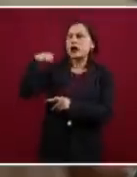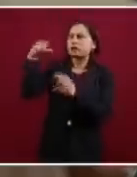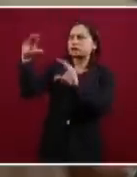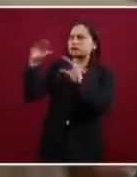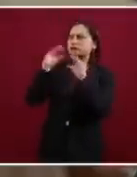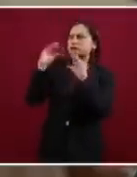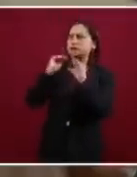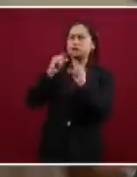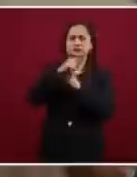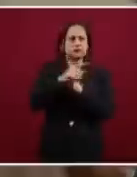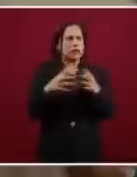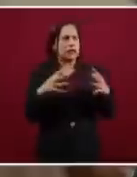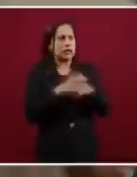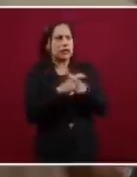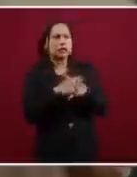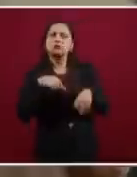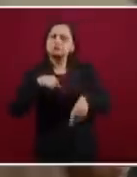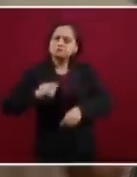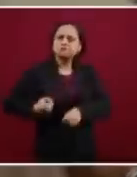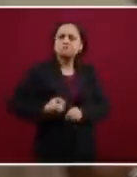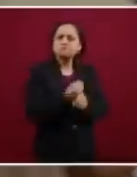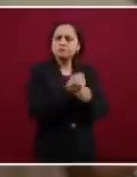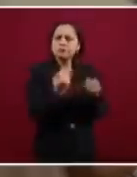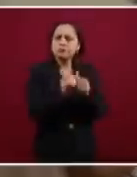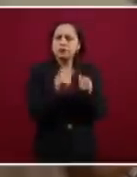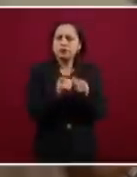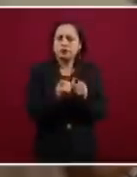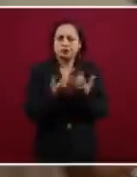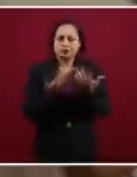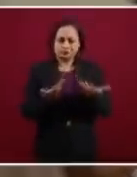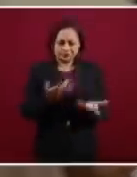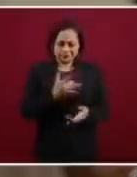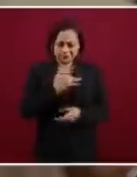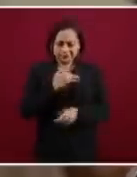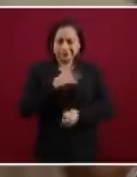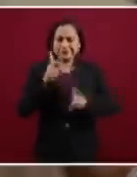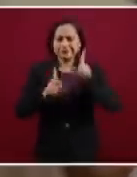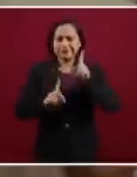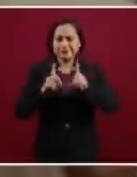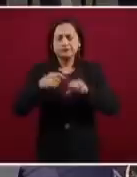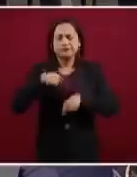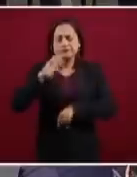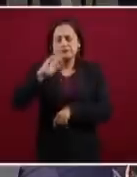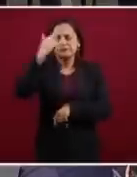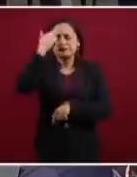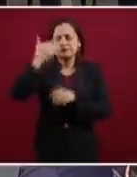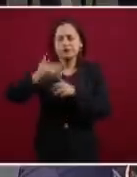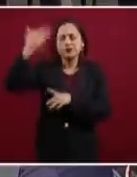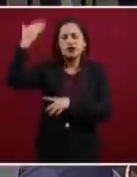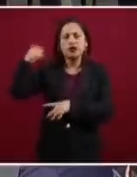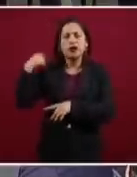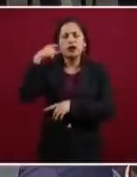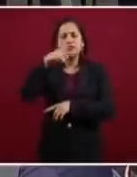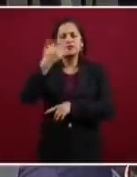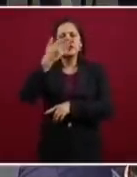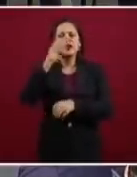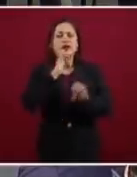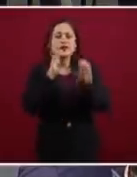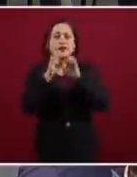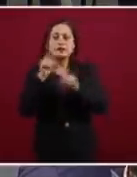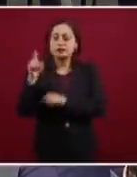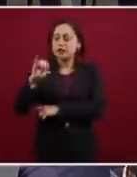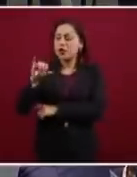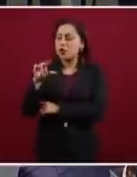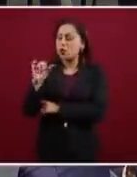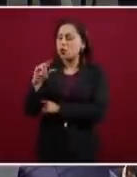presidente me lleva a recordar esa entrevista que le hizo el maestro julio julio scherer garcía al